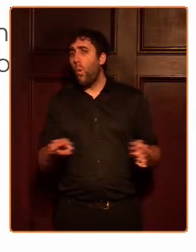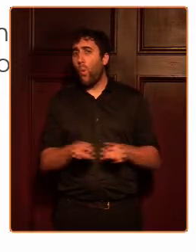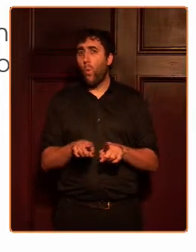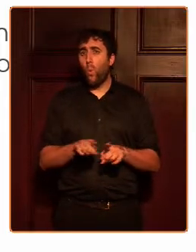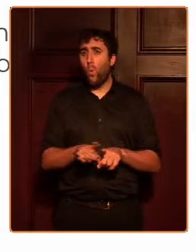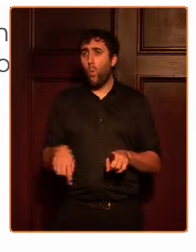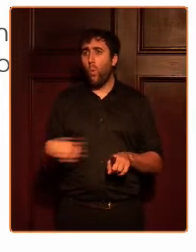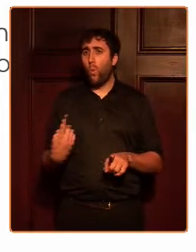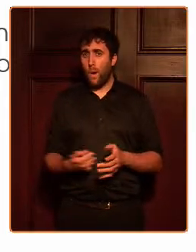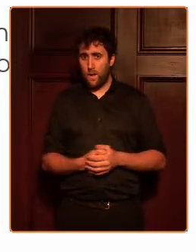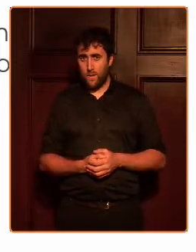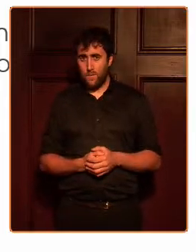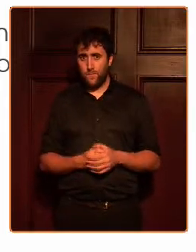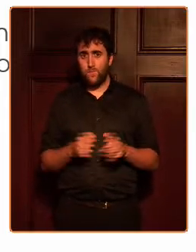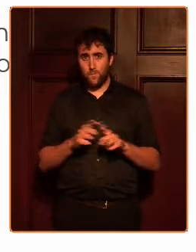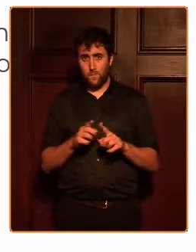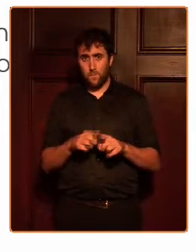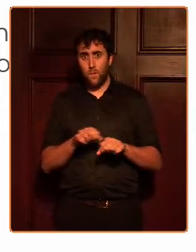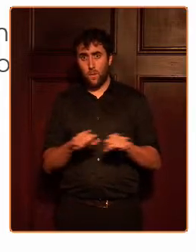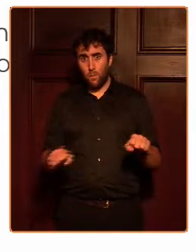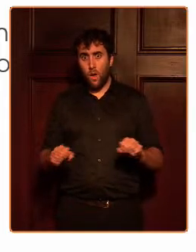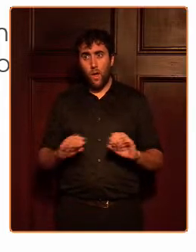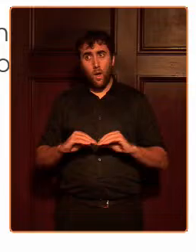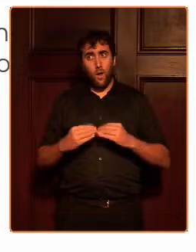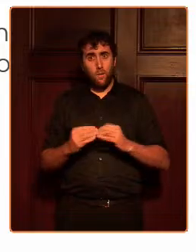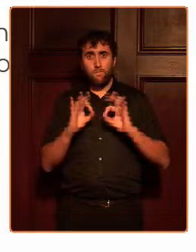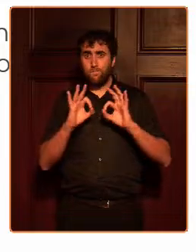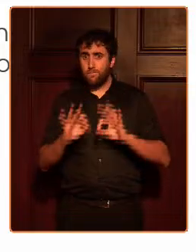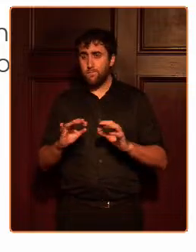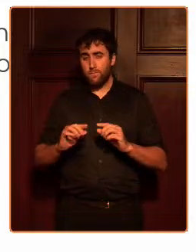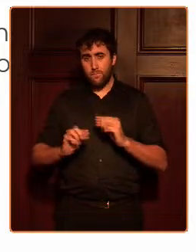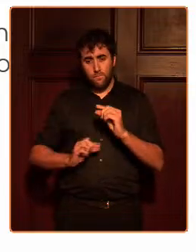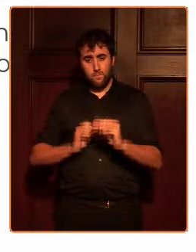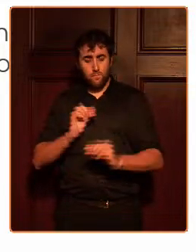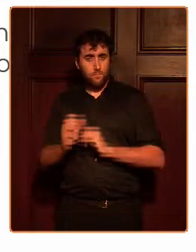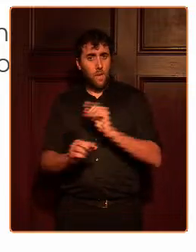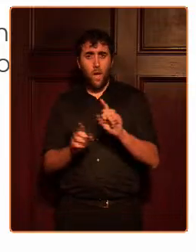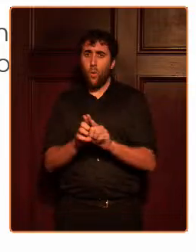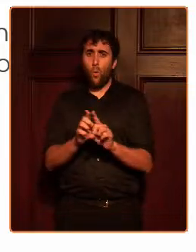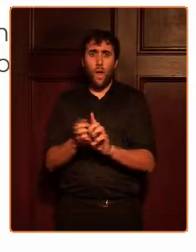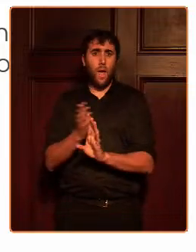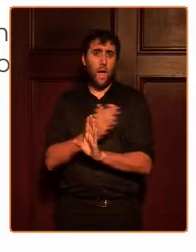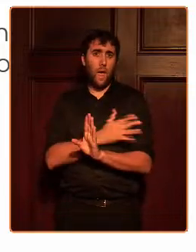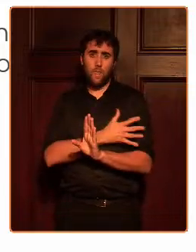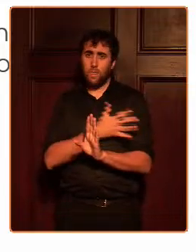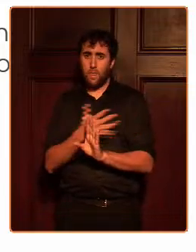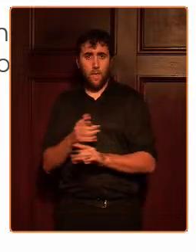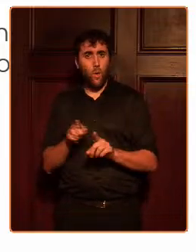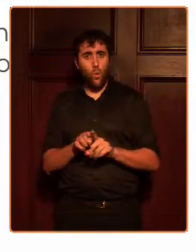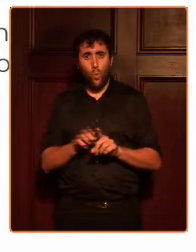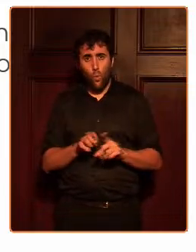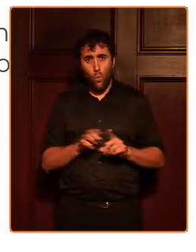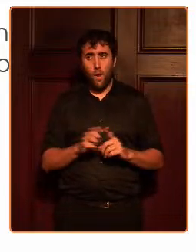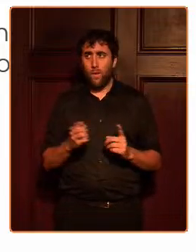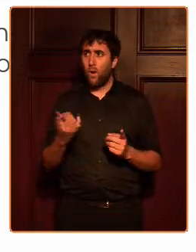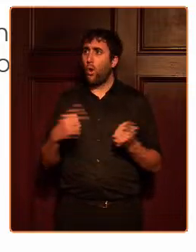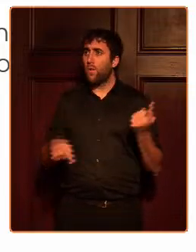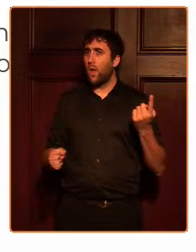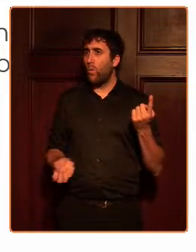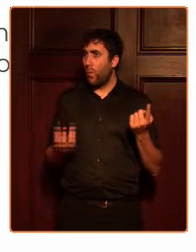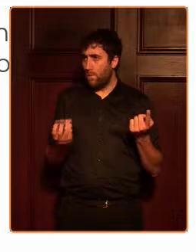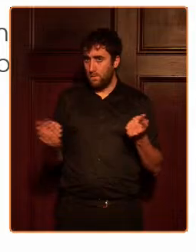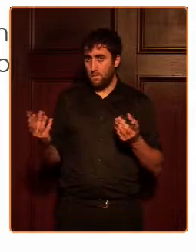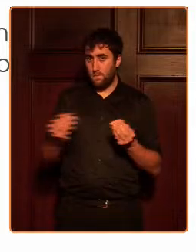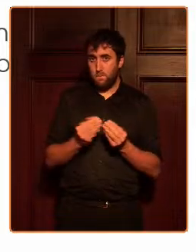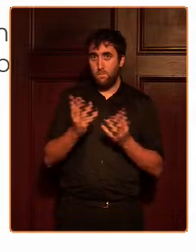una tasa de adopción absolutamente gradual, regular, vamos a ir automatizando